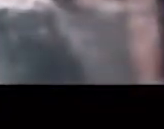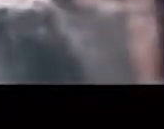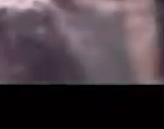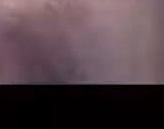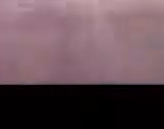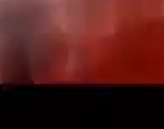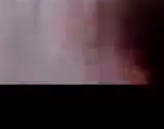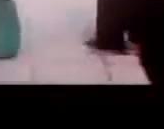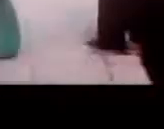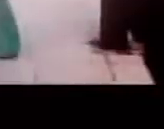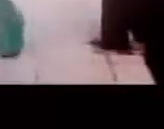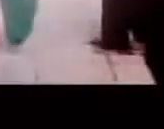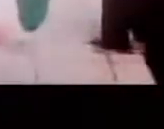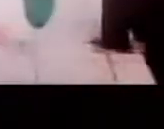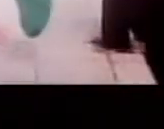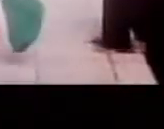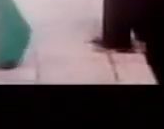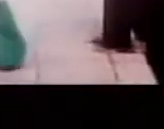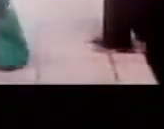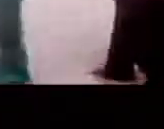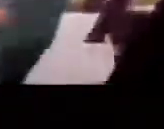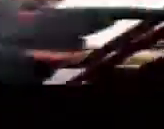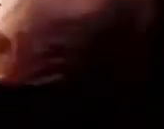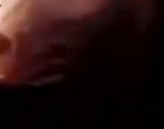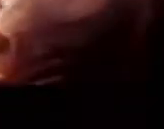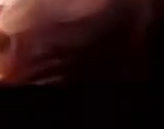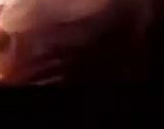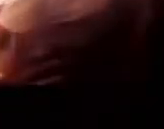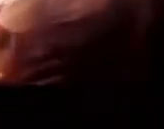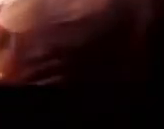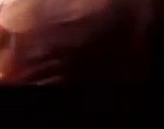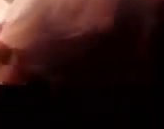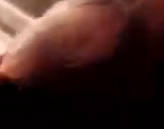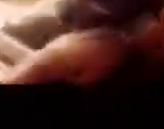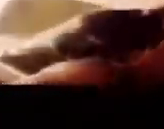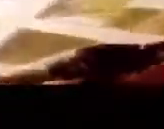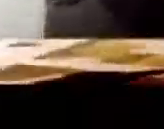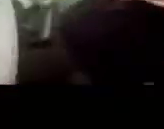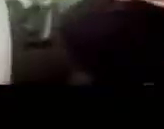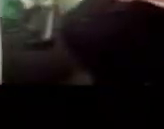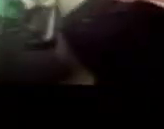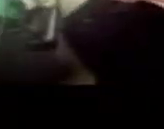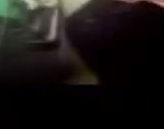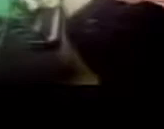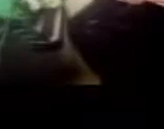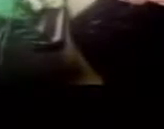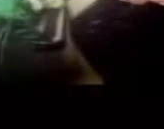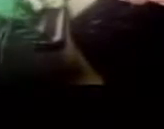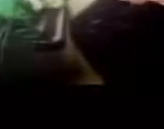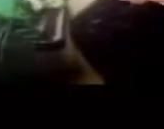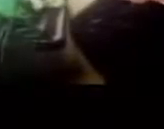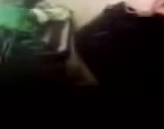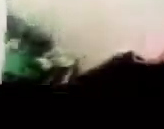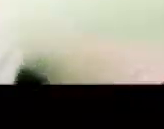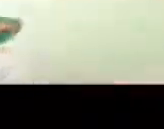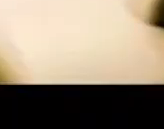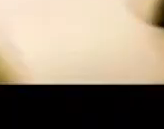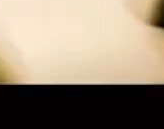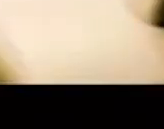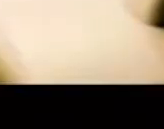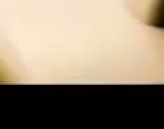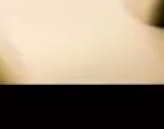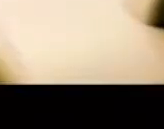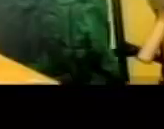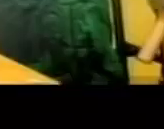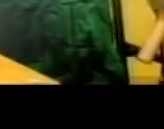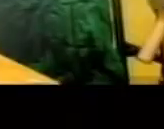entre nosotros. Nos toca ser responsables y disciplinados. Ser responsables hoy significa protegerte constantemente